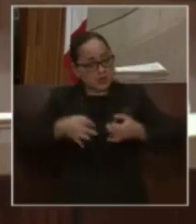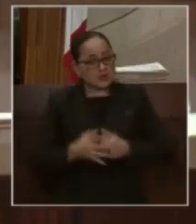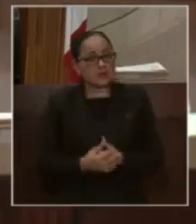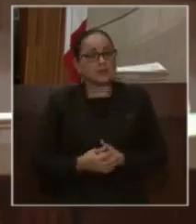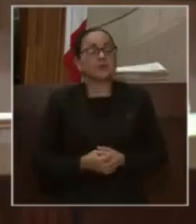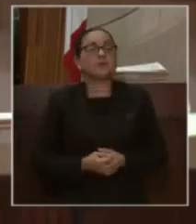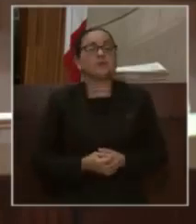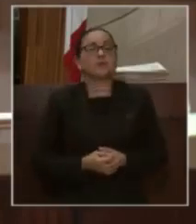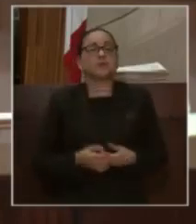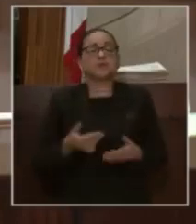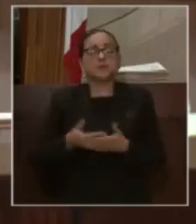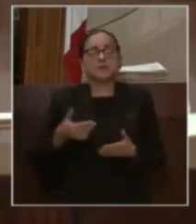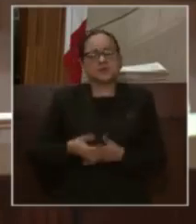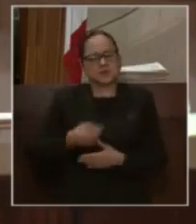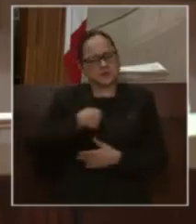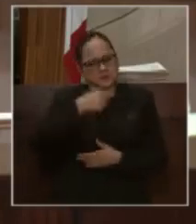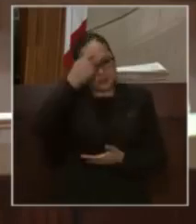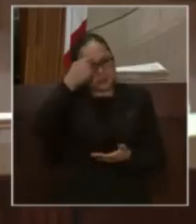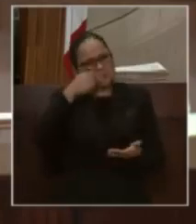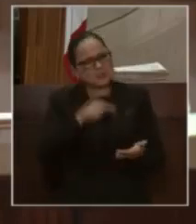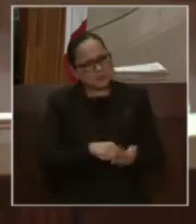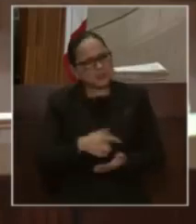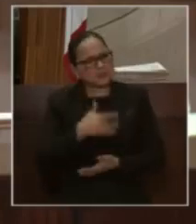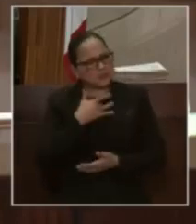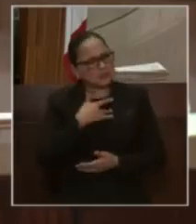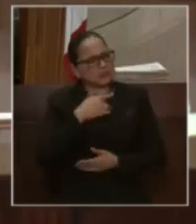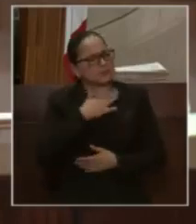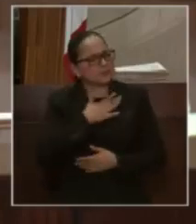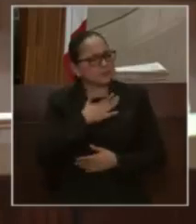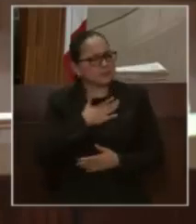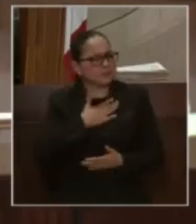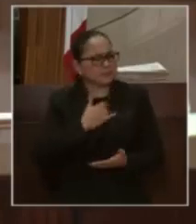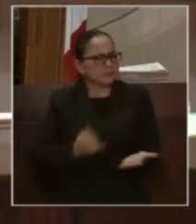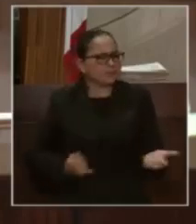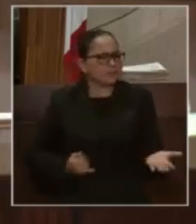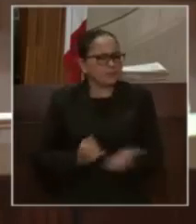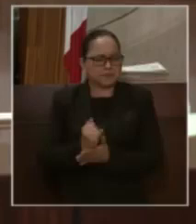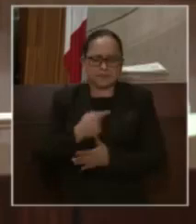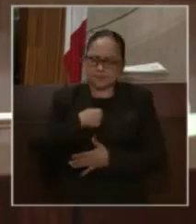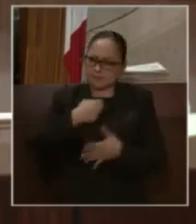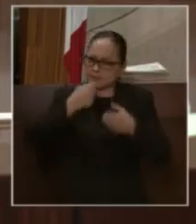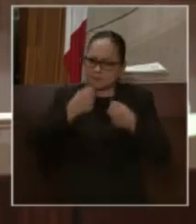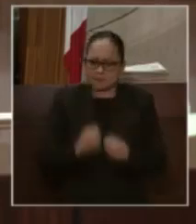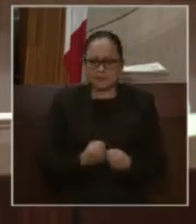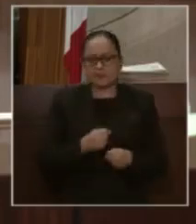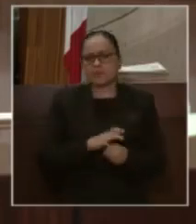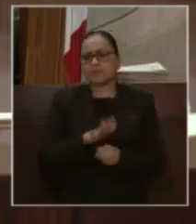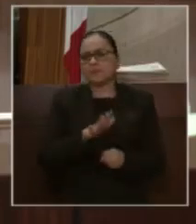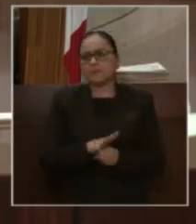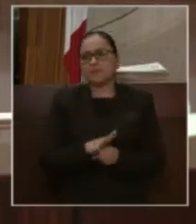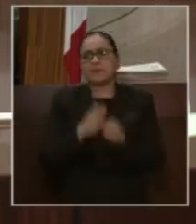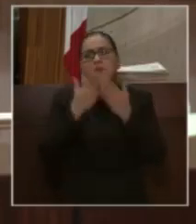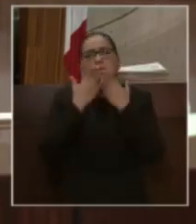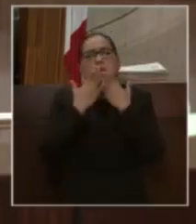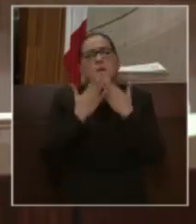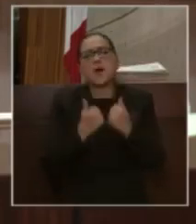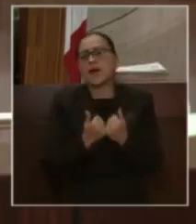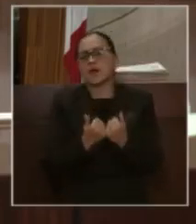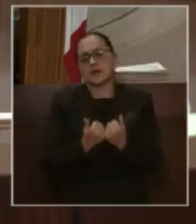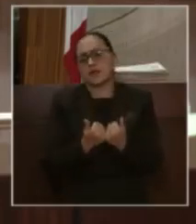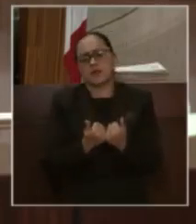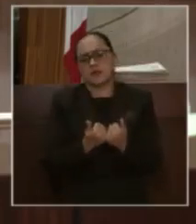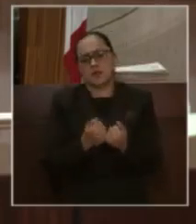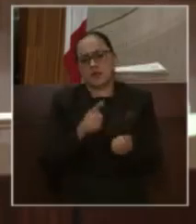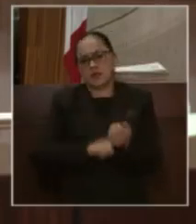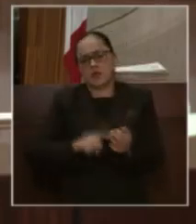creo que puede uno llegar a la convicción de que no existió, por lo menos a